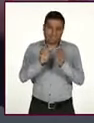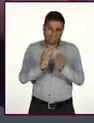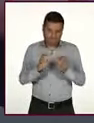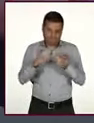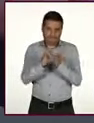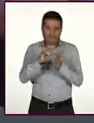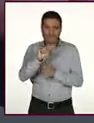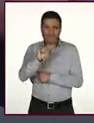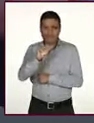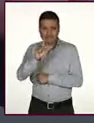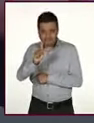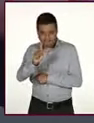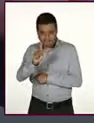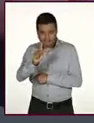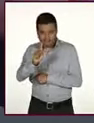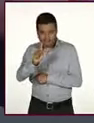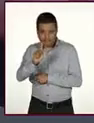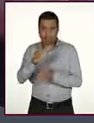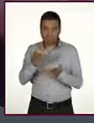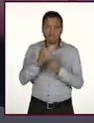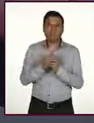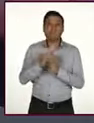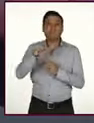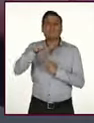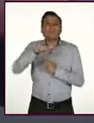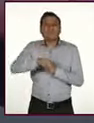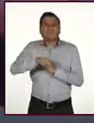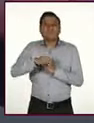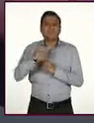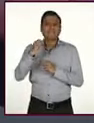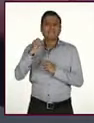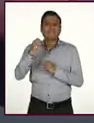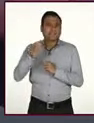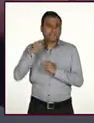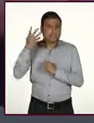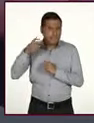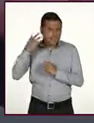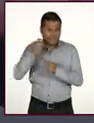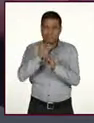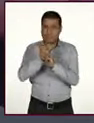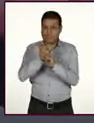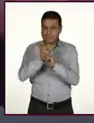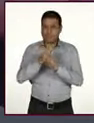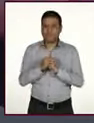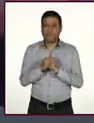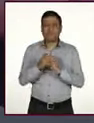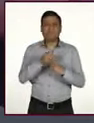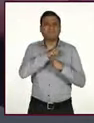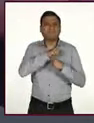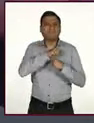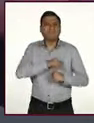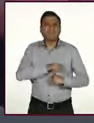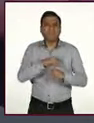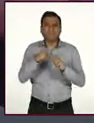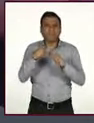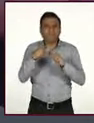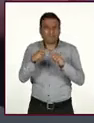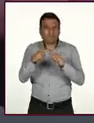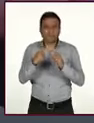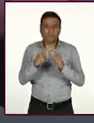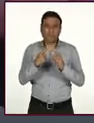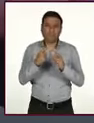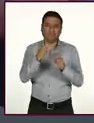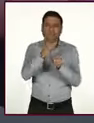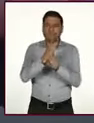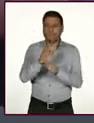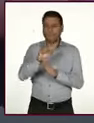Secretaría de Educación Pública. Bueno, este seminario virtual, lo realizamos con la participación de especialistas